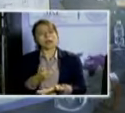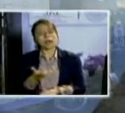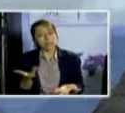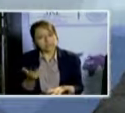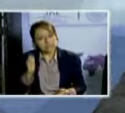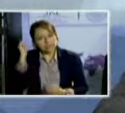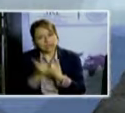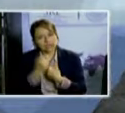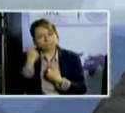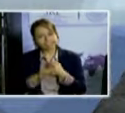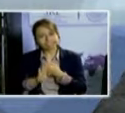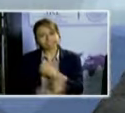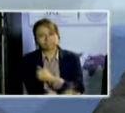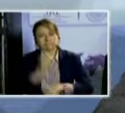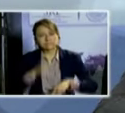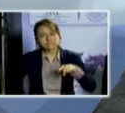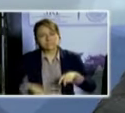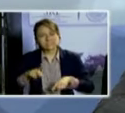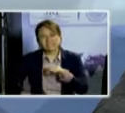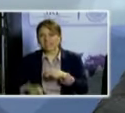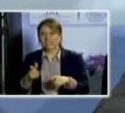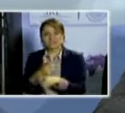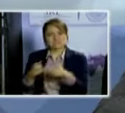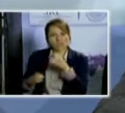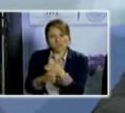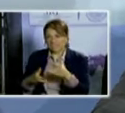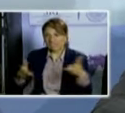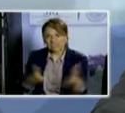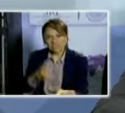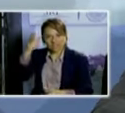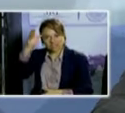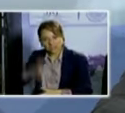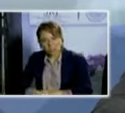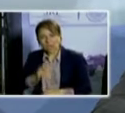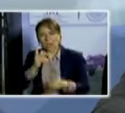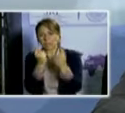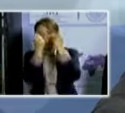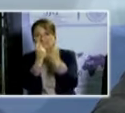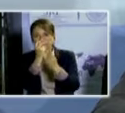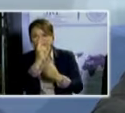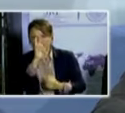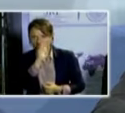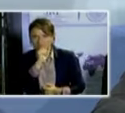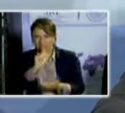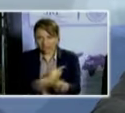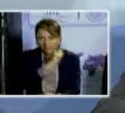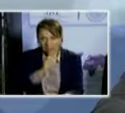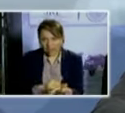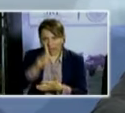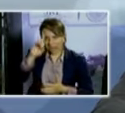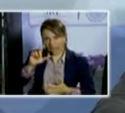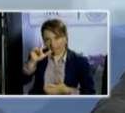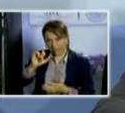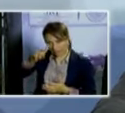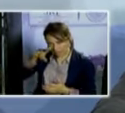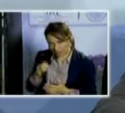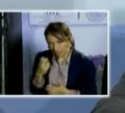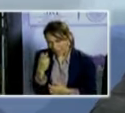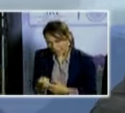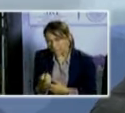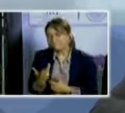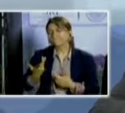de verdad un viento de aire fresco. Y por último también en poner